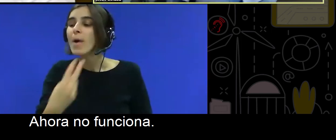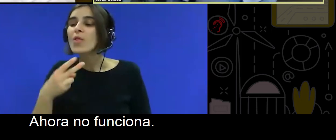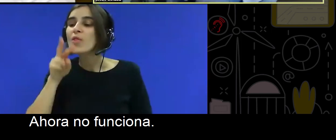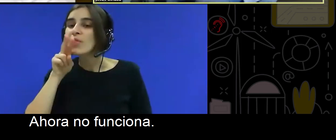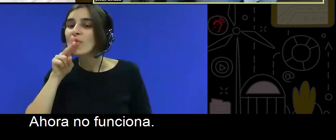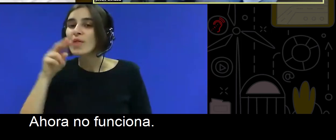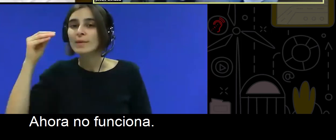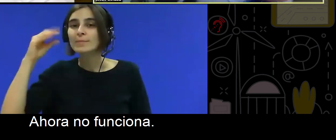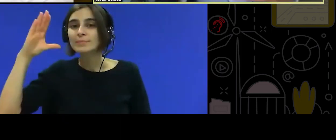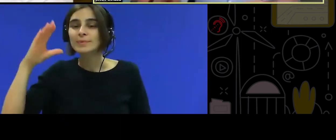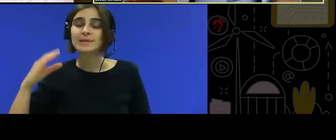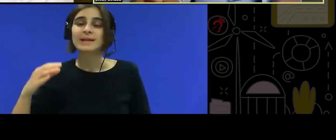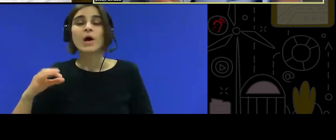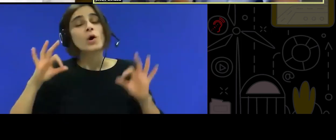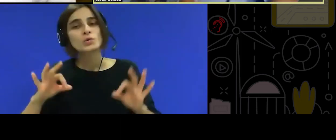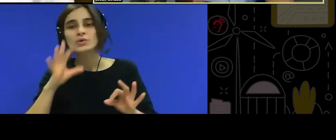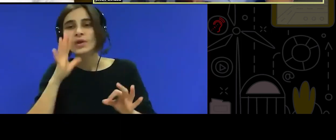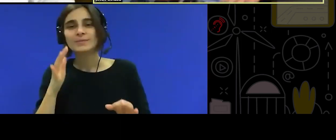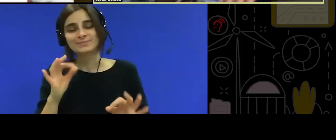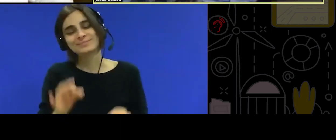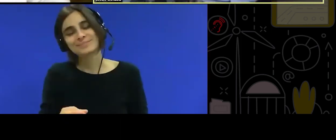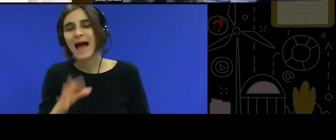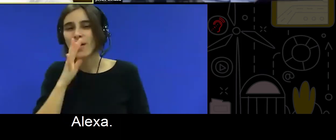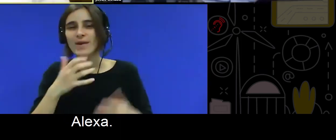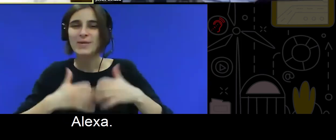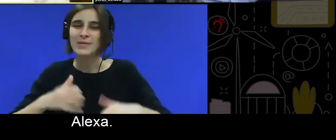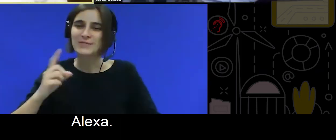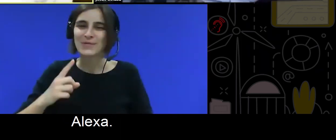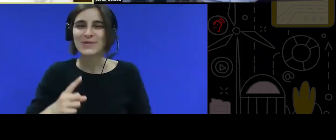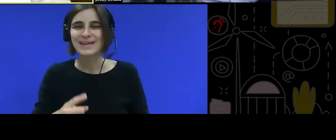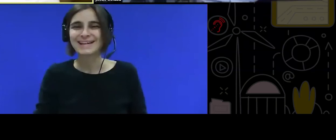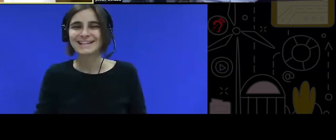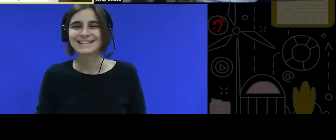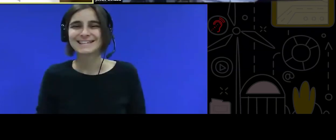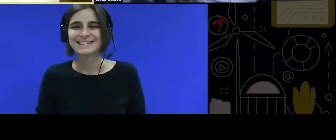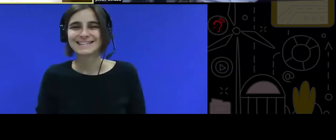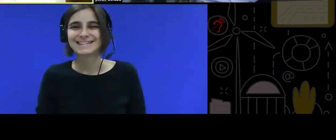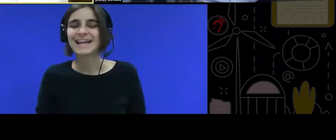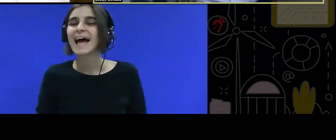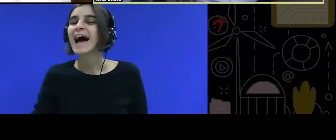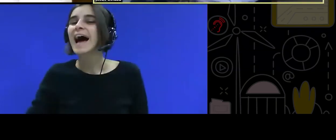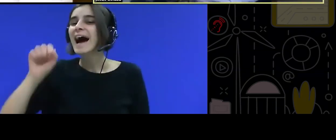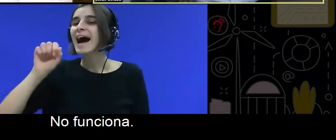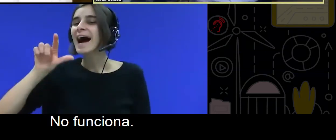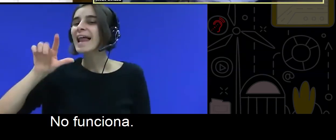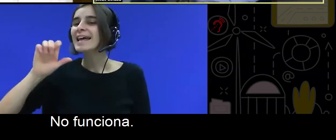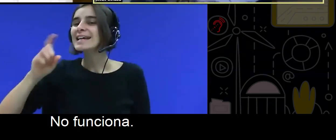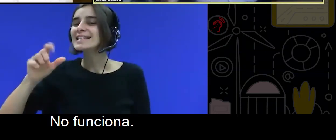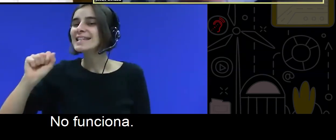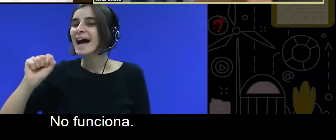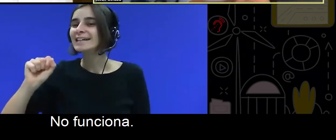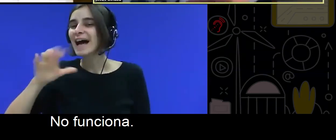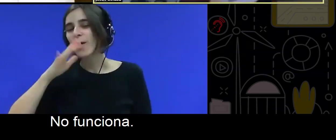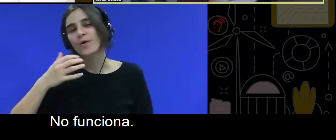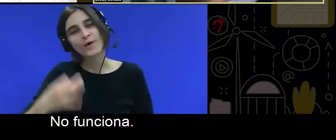equivoco, bueno, ahora no funciona, esto es la prueba, ¿no? Pero al final, esto siempre Alexa, ocurre, sí. Alexa no funciona ahora.